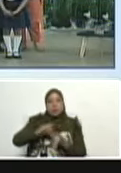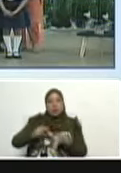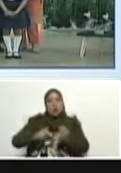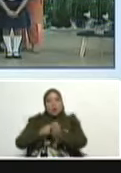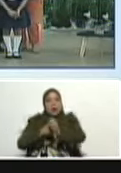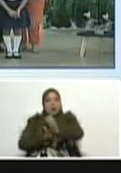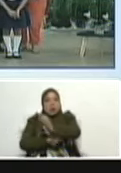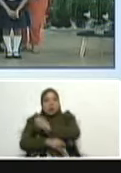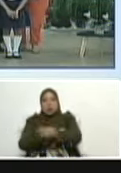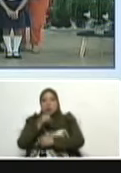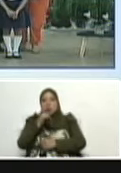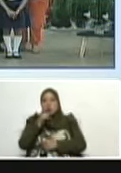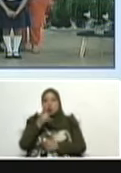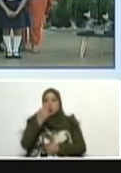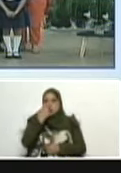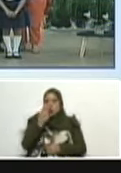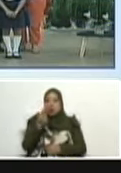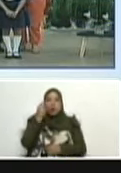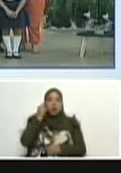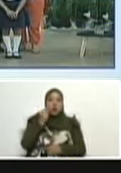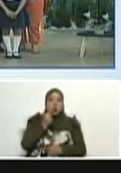Misiones, en la avenida Sublet.